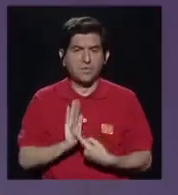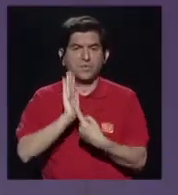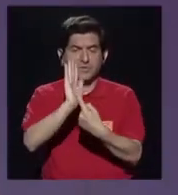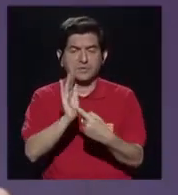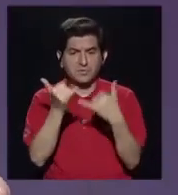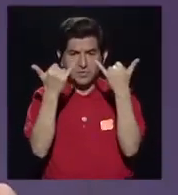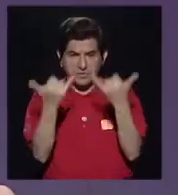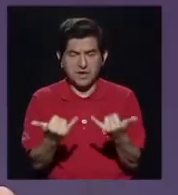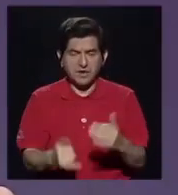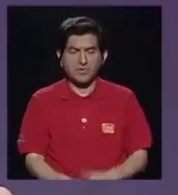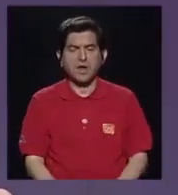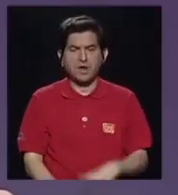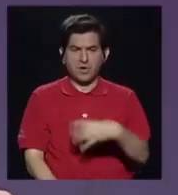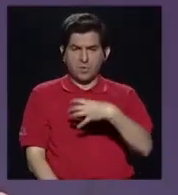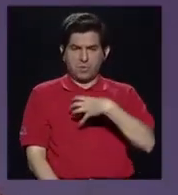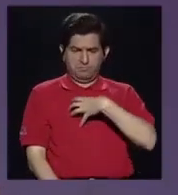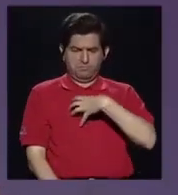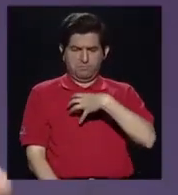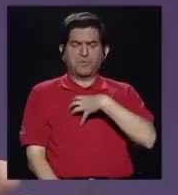actualmente como